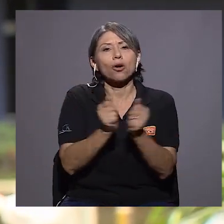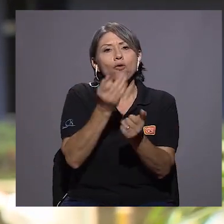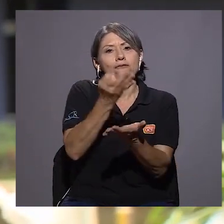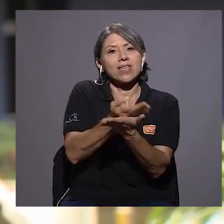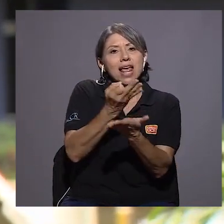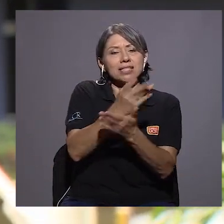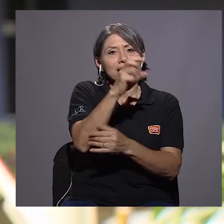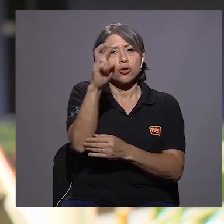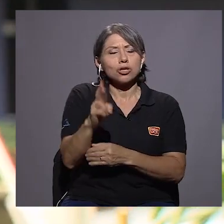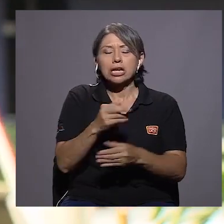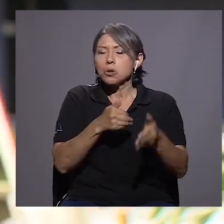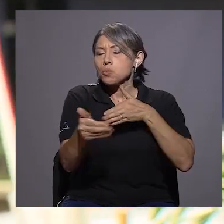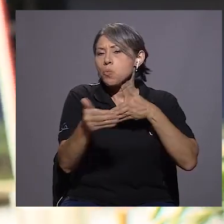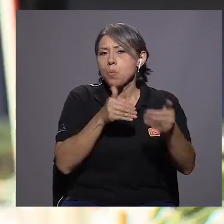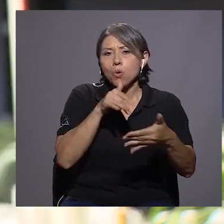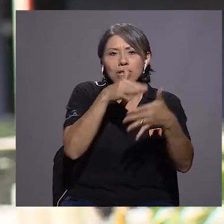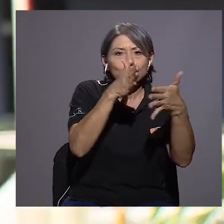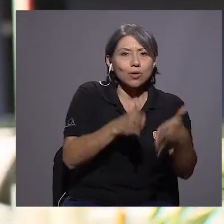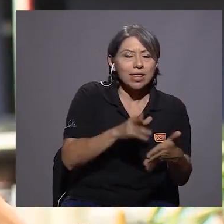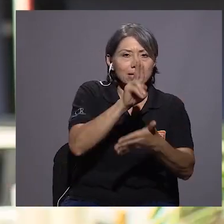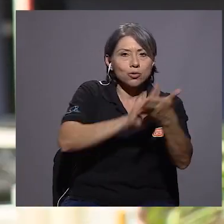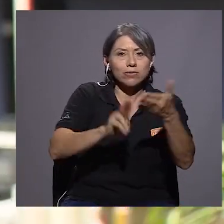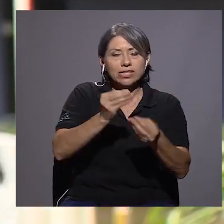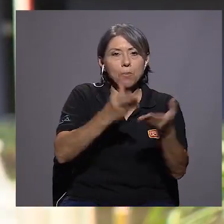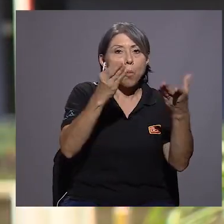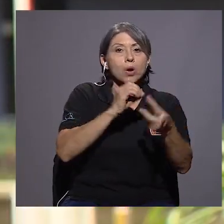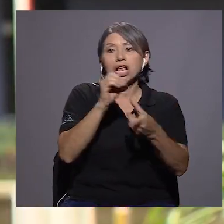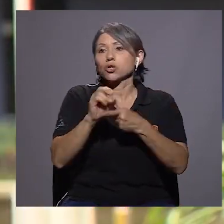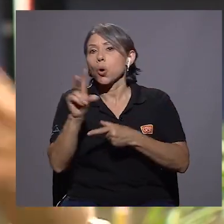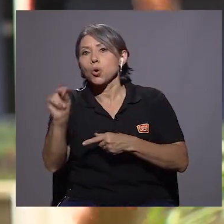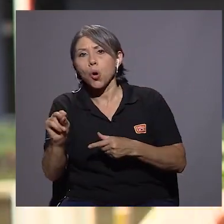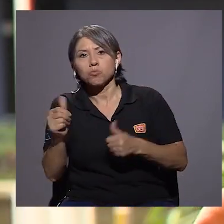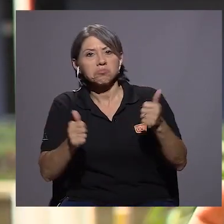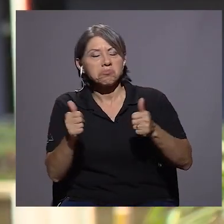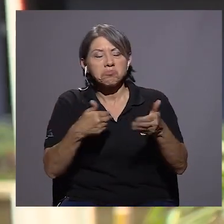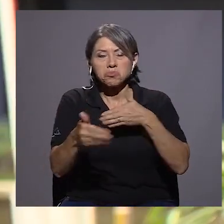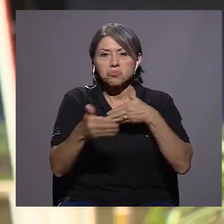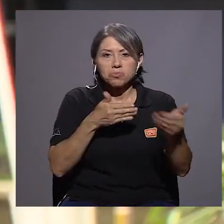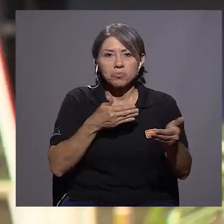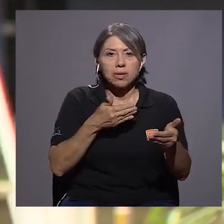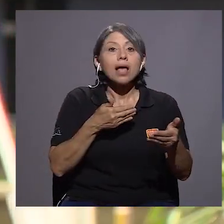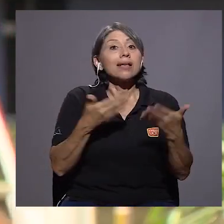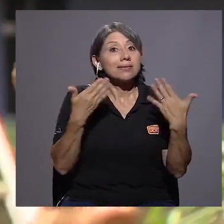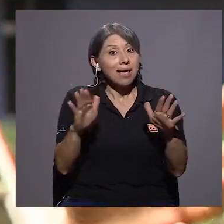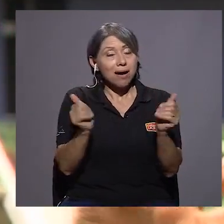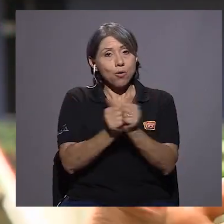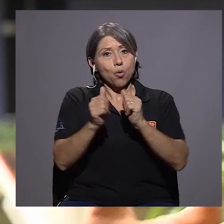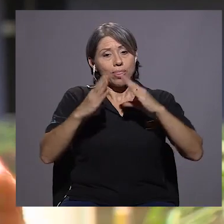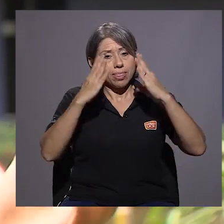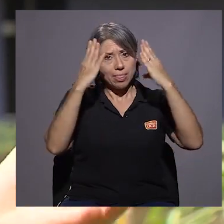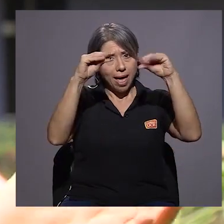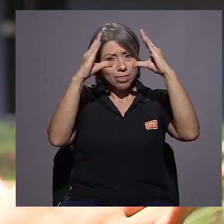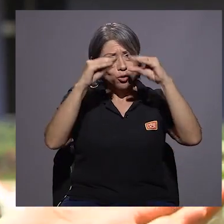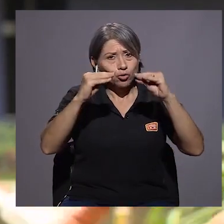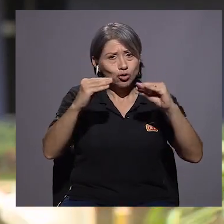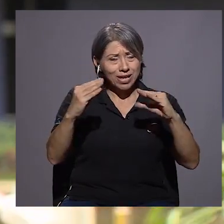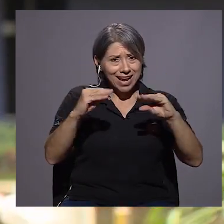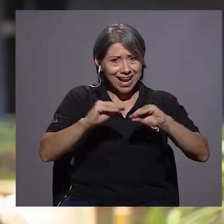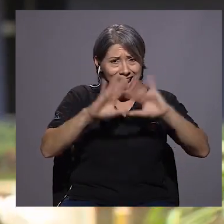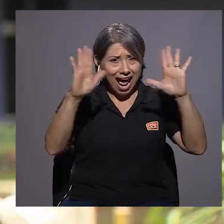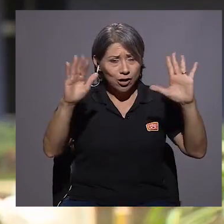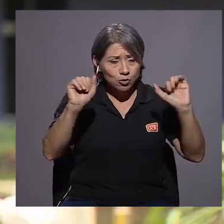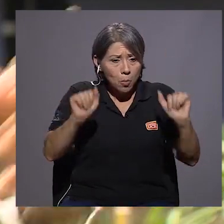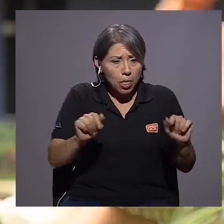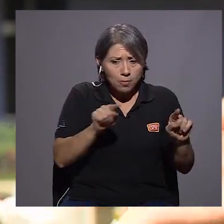con las finanzas de nuestro país, sea que seamos estudiantes de las universidades públicas o no. A partir de que tenemos datos claros,